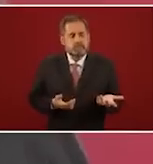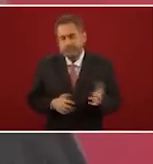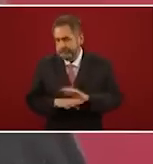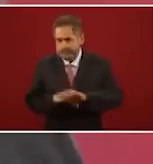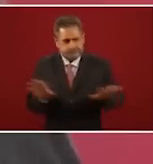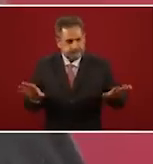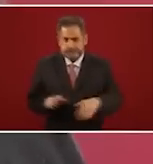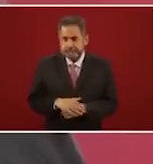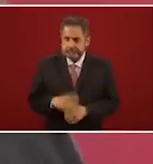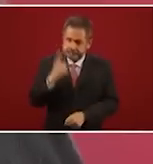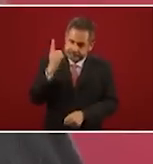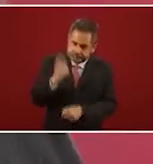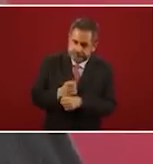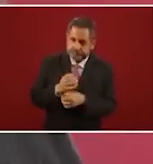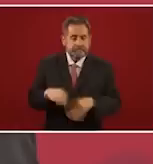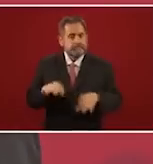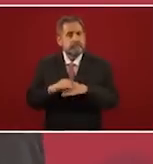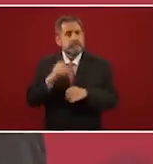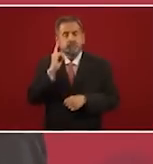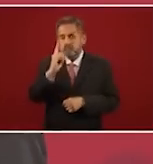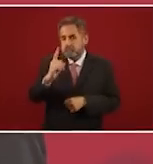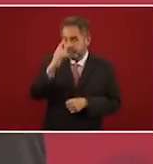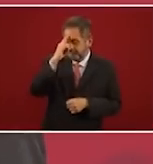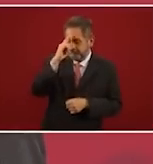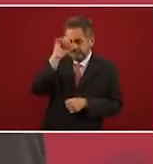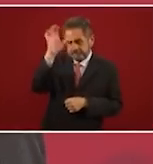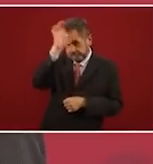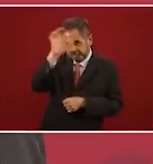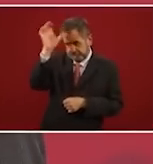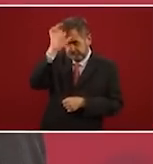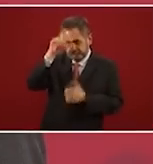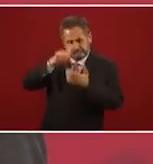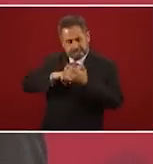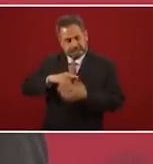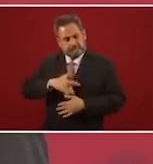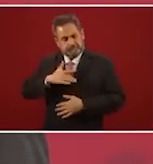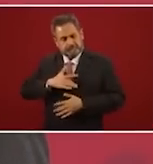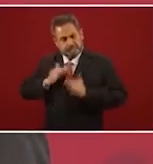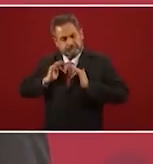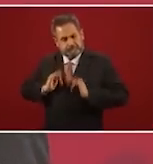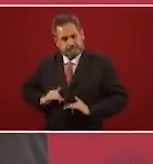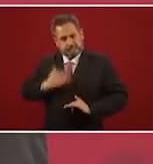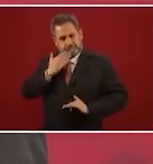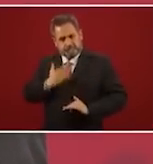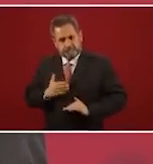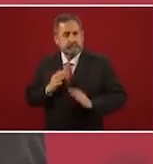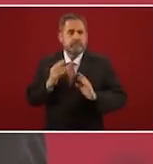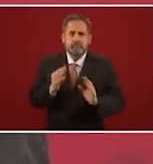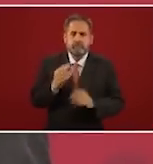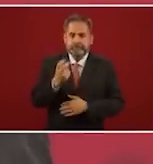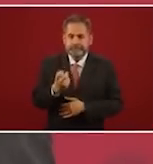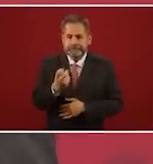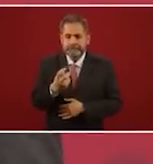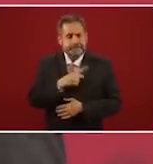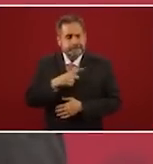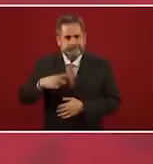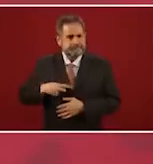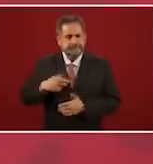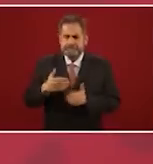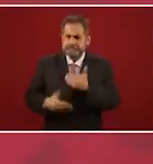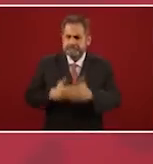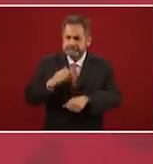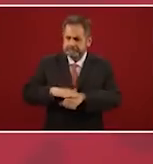aquí lo importante es tener la conciencia tranquila y estar seguro de que se tiene que ir hacia